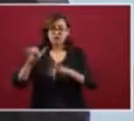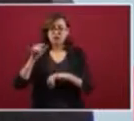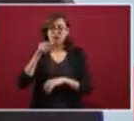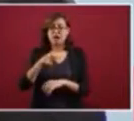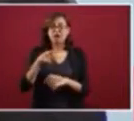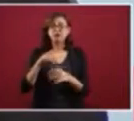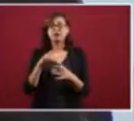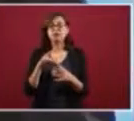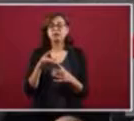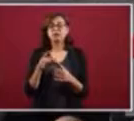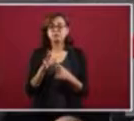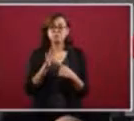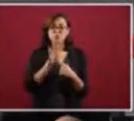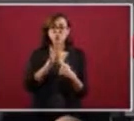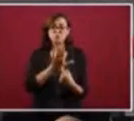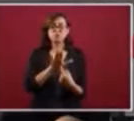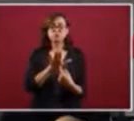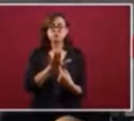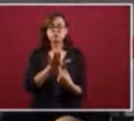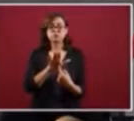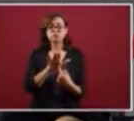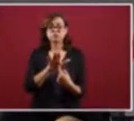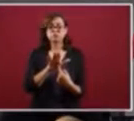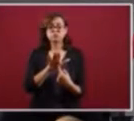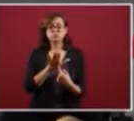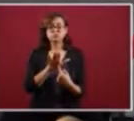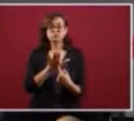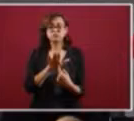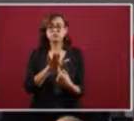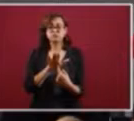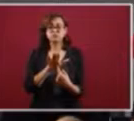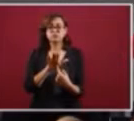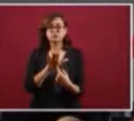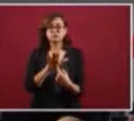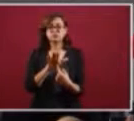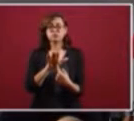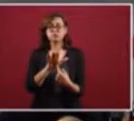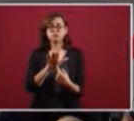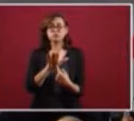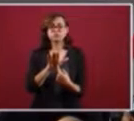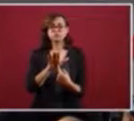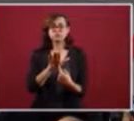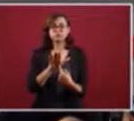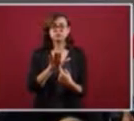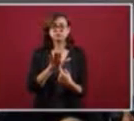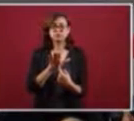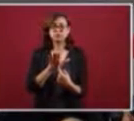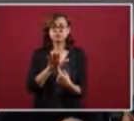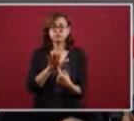mostró, por otra parte, que en el análisis de todos los